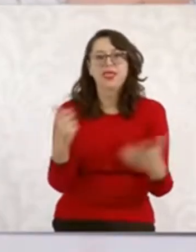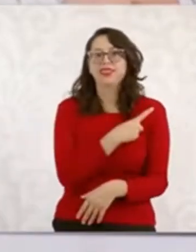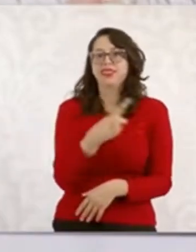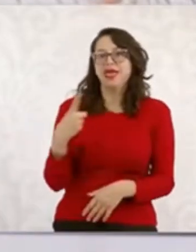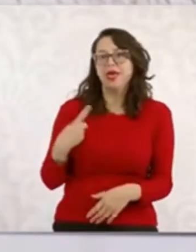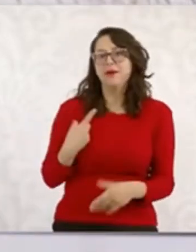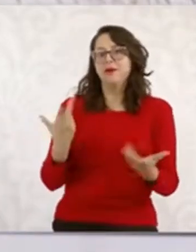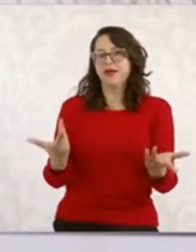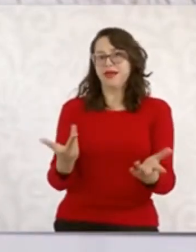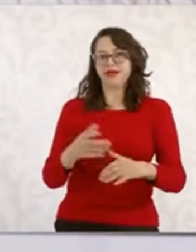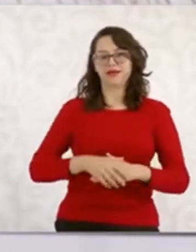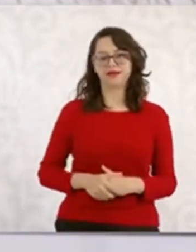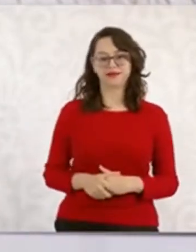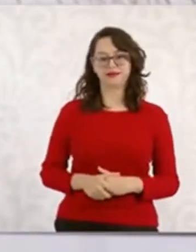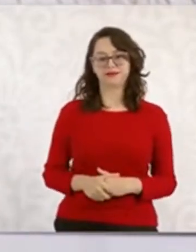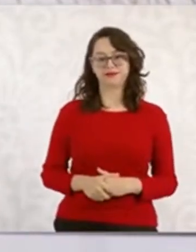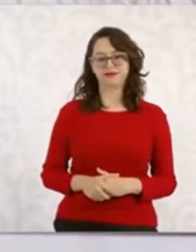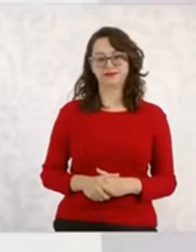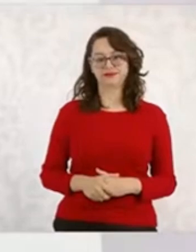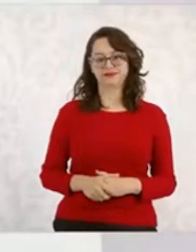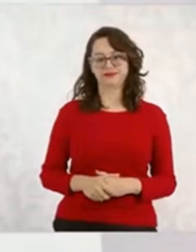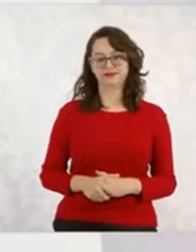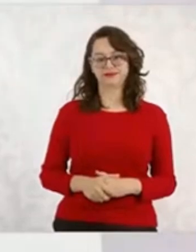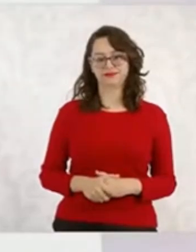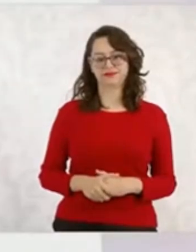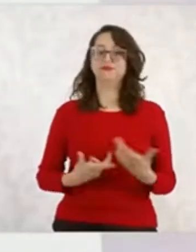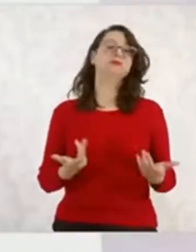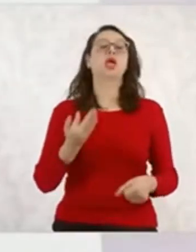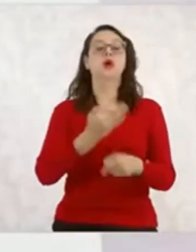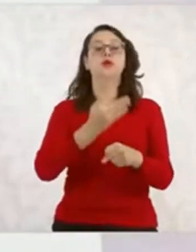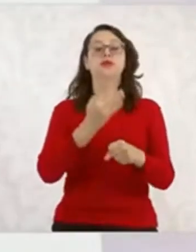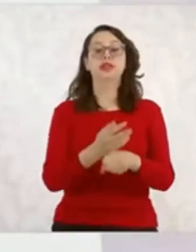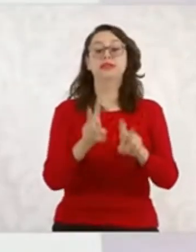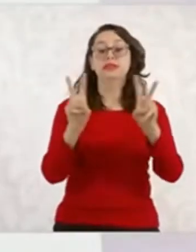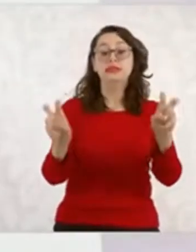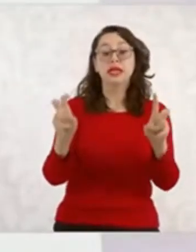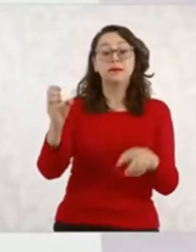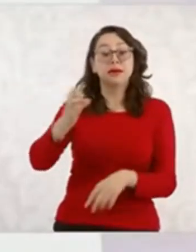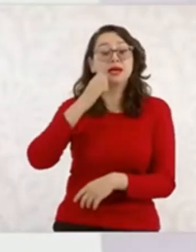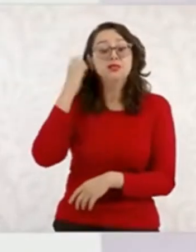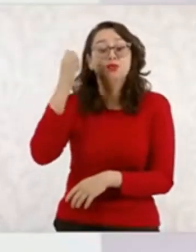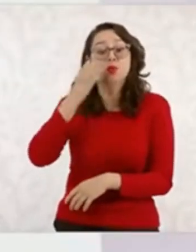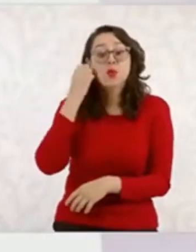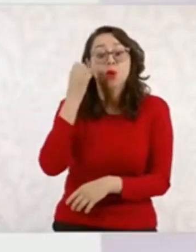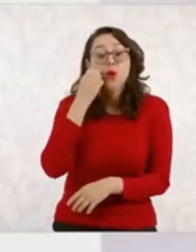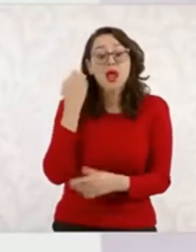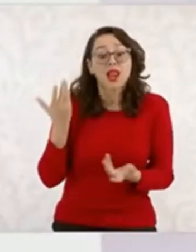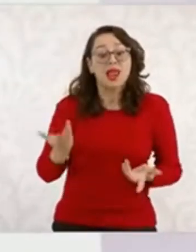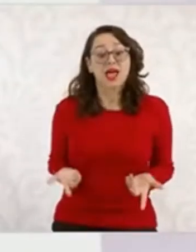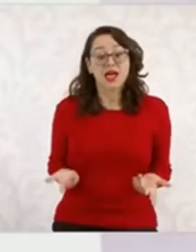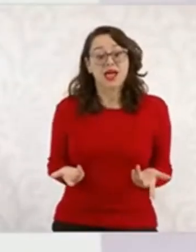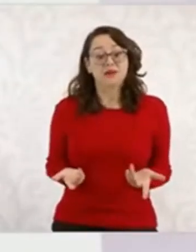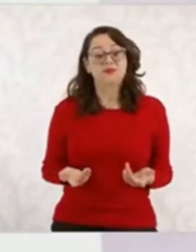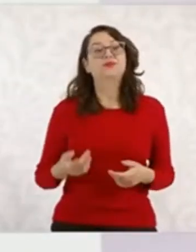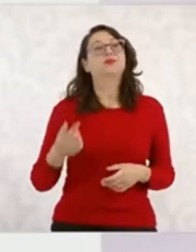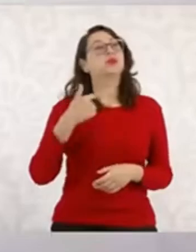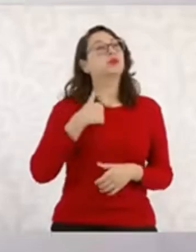Imagínense lo de las escuelas hoy que se presentó. A mí me tocó, yo entré al CCH